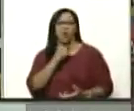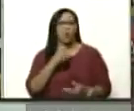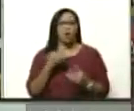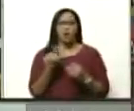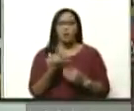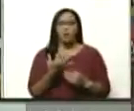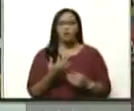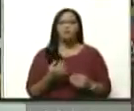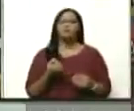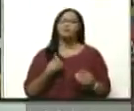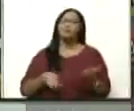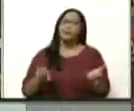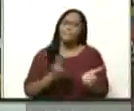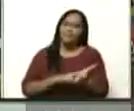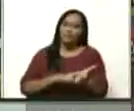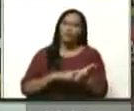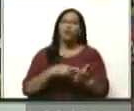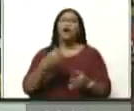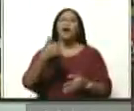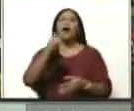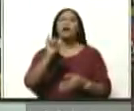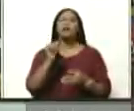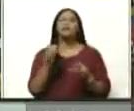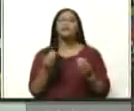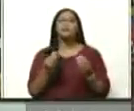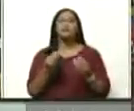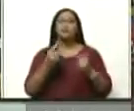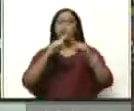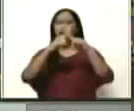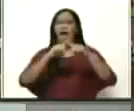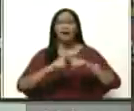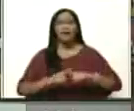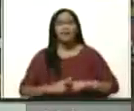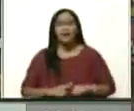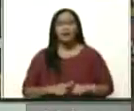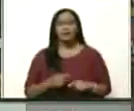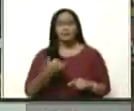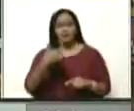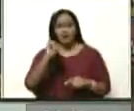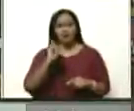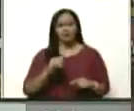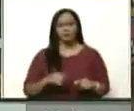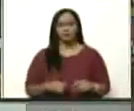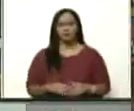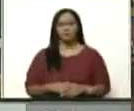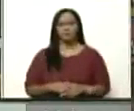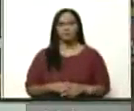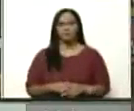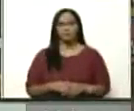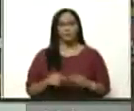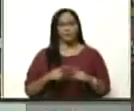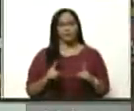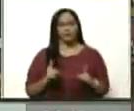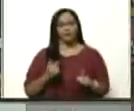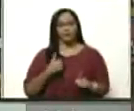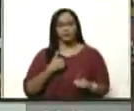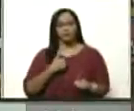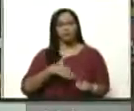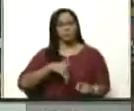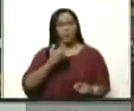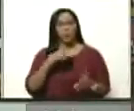resisten muchos análisis. Muchos análisis resisten. Pero yo puedo